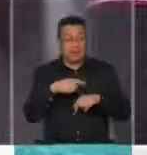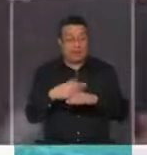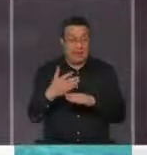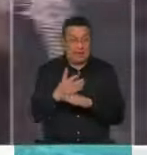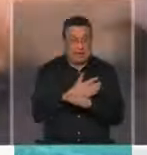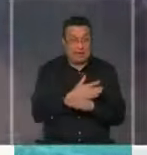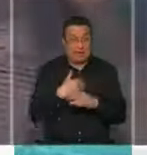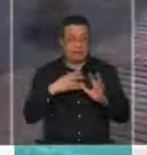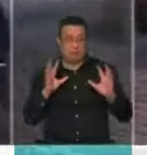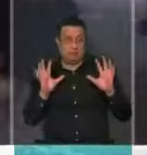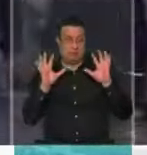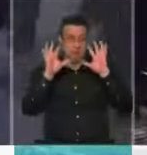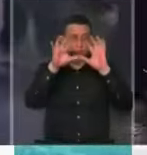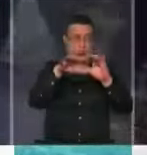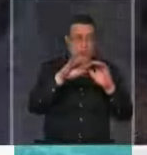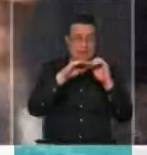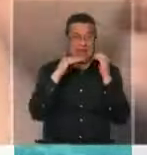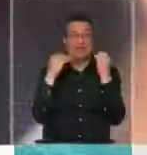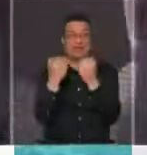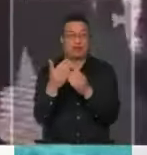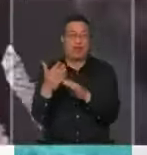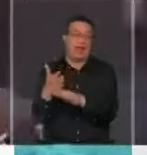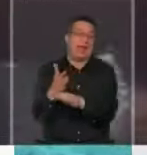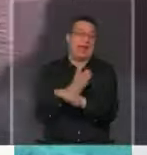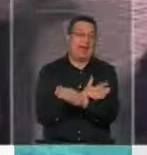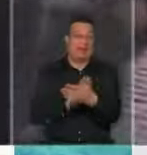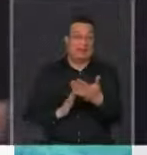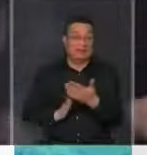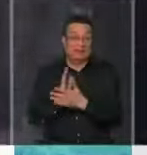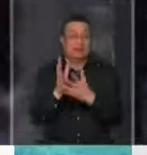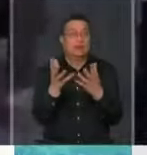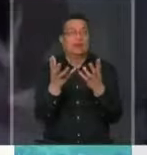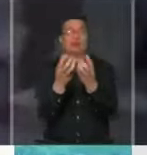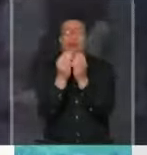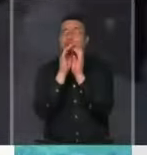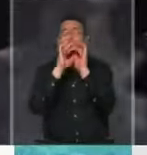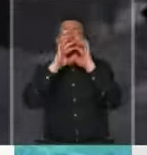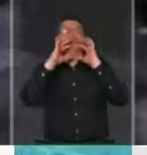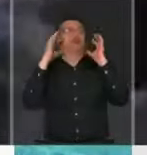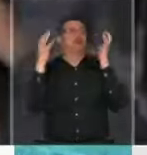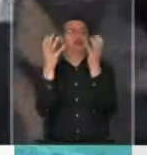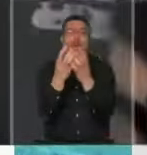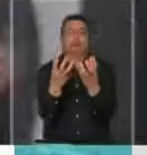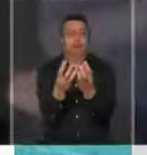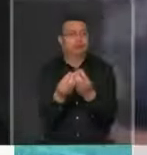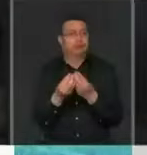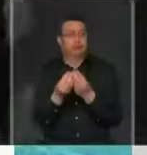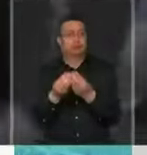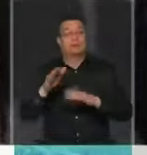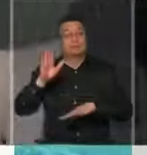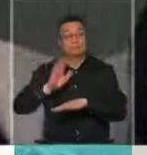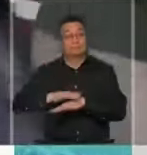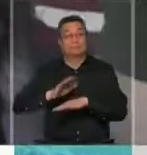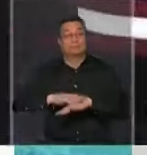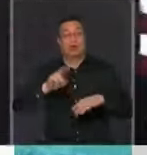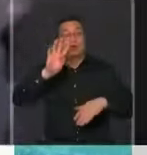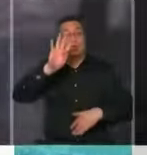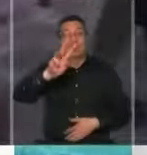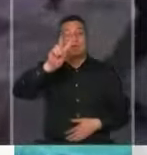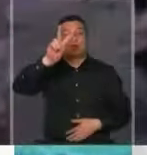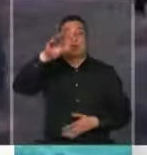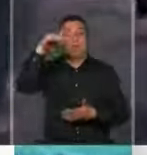para estar en el Estadio Monumental, que mucho antes del arranque del partido ya lucía sus tribunas muy muy llenas. Se autorizaron 42.000 entradas,